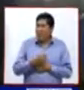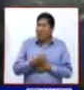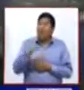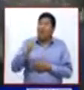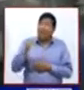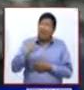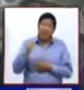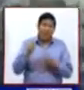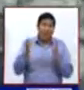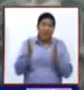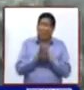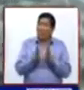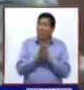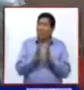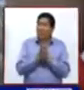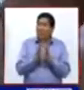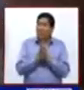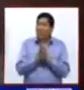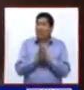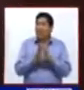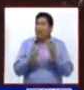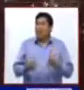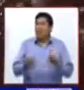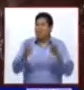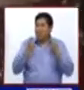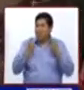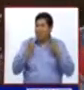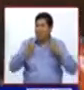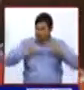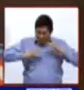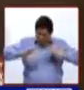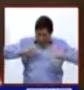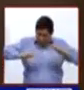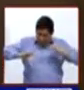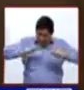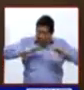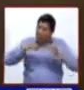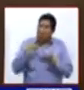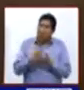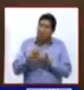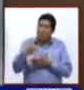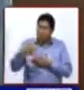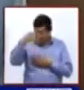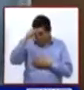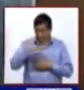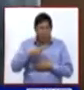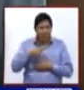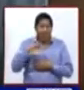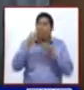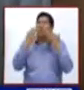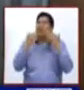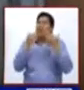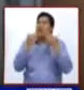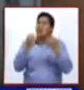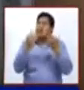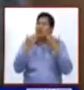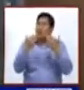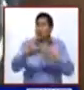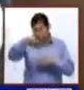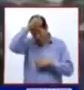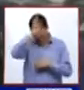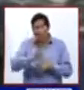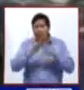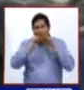Bajo Paz me regaló una máquina, me la ha comprado el señor Víctor Hugo. Muchas gracias, Dios le